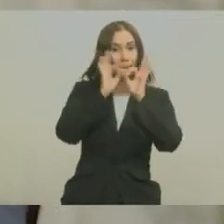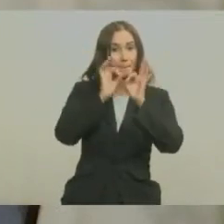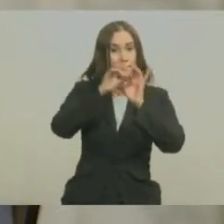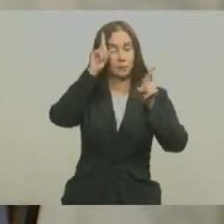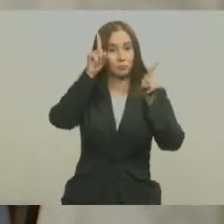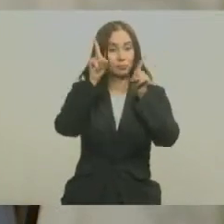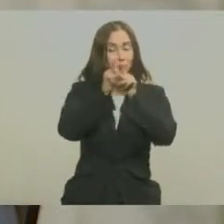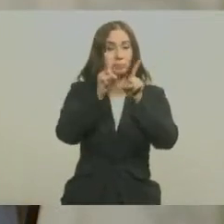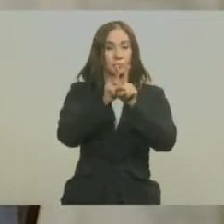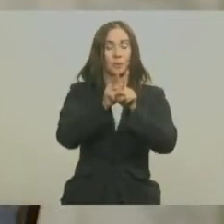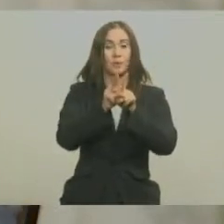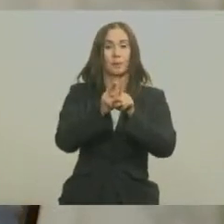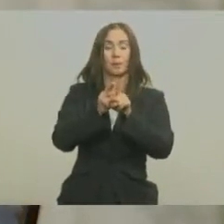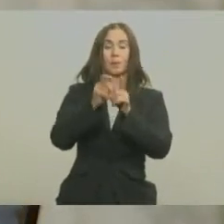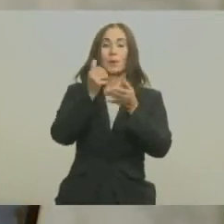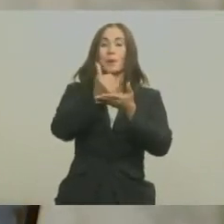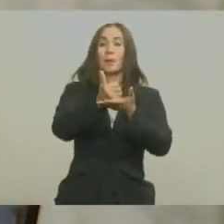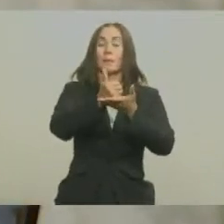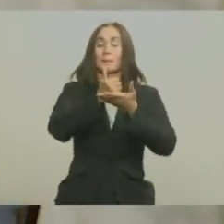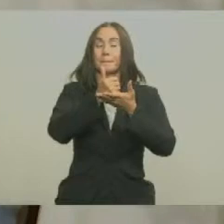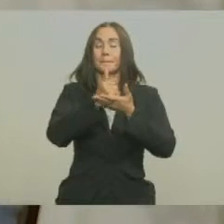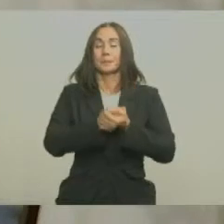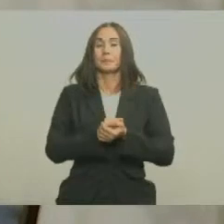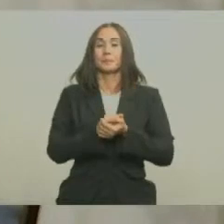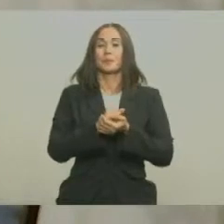este caso por el bienestar